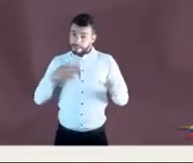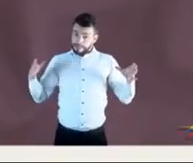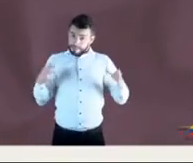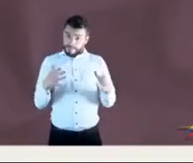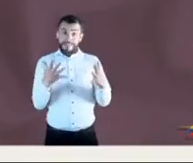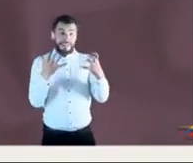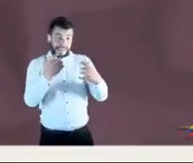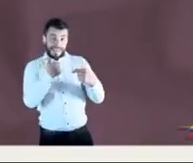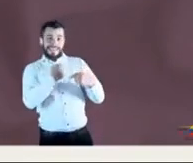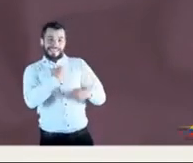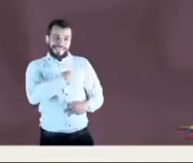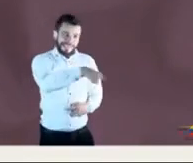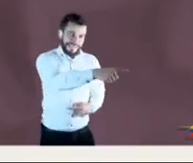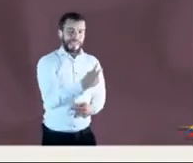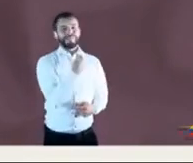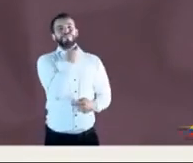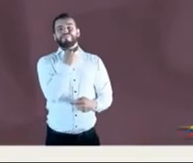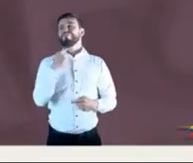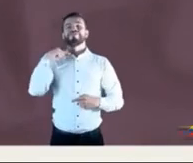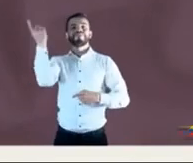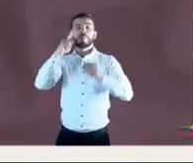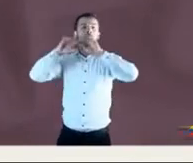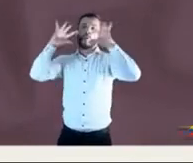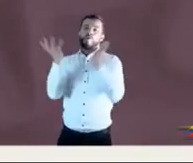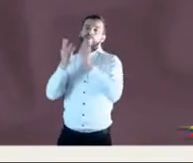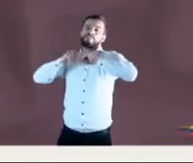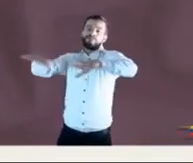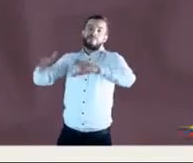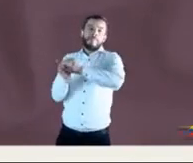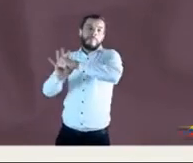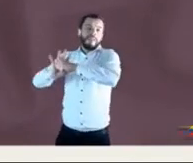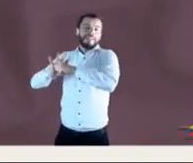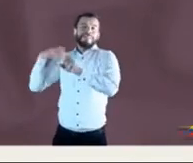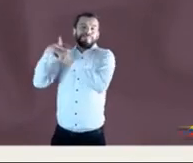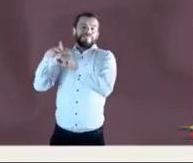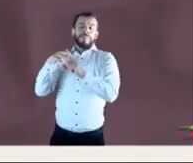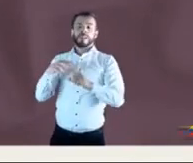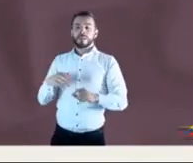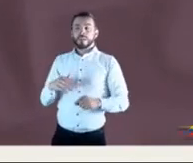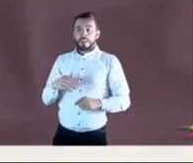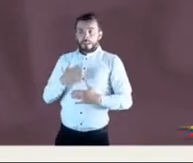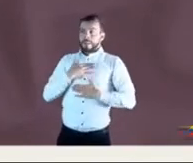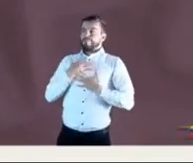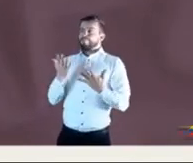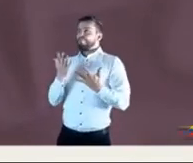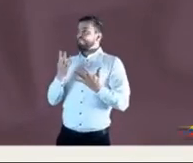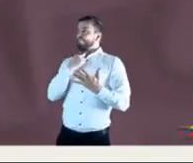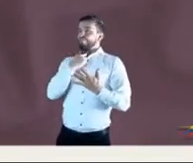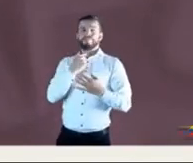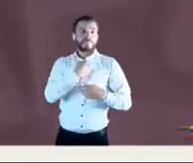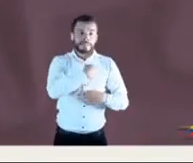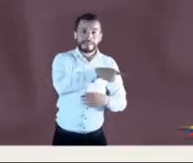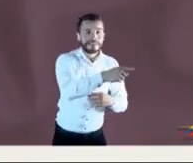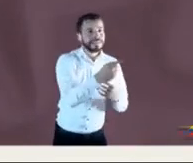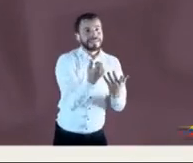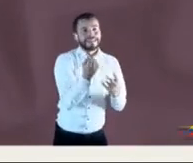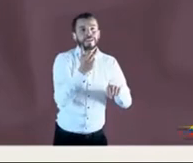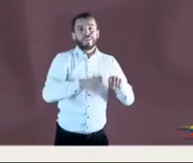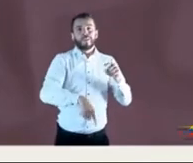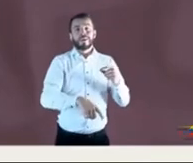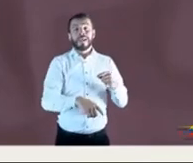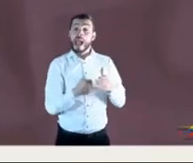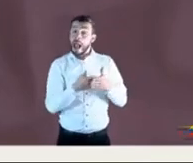de salir al terreno para verificar algunos de estos casos, lo que significa que el porcentaje de casos verificados